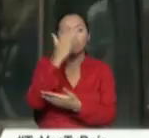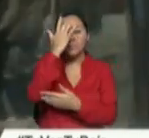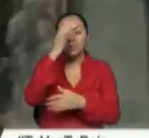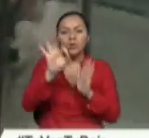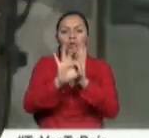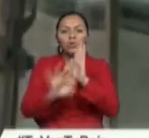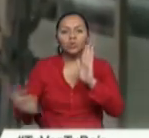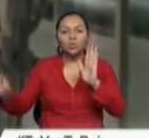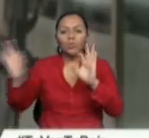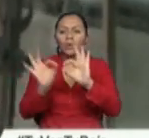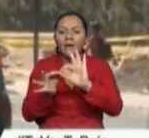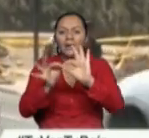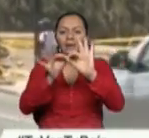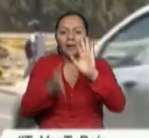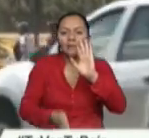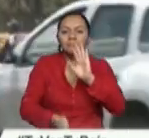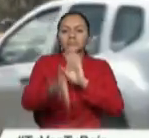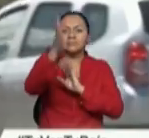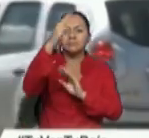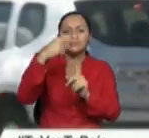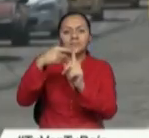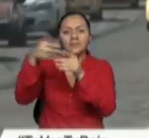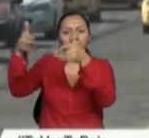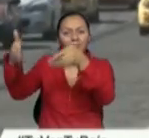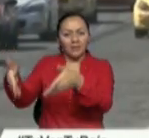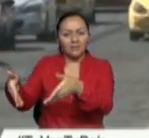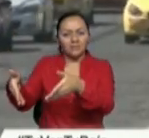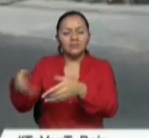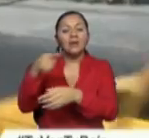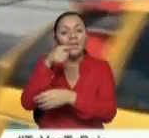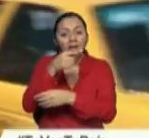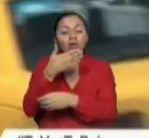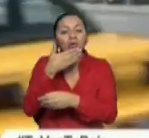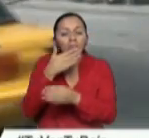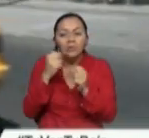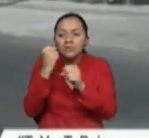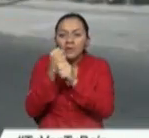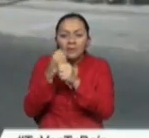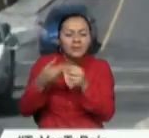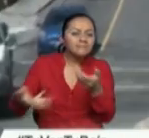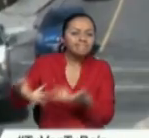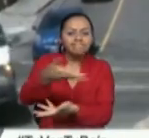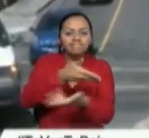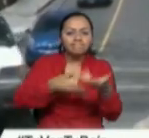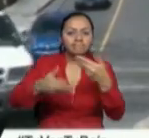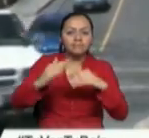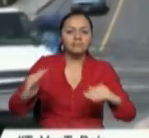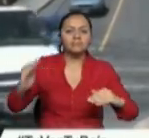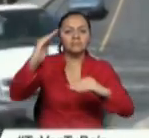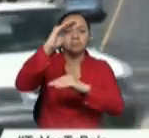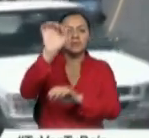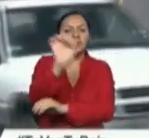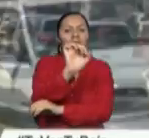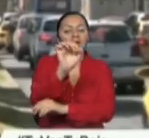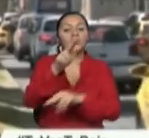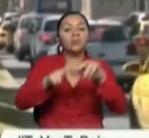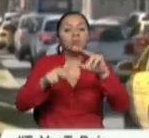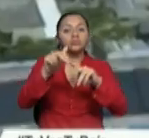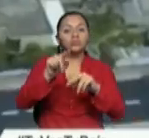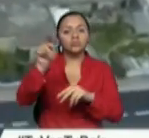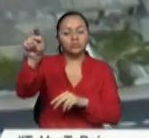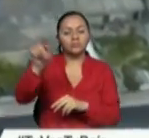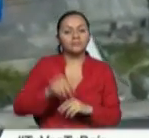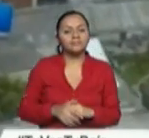tuberías en las avenidas de Loy Alfaro y de los Granados como parte de los trabajos del intercambiador de tránsito que se construye en el